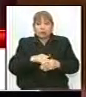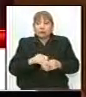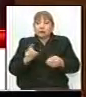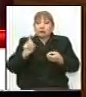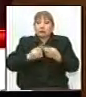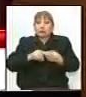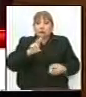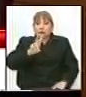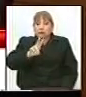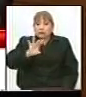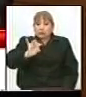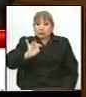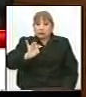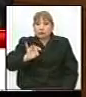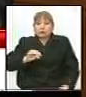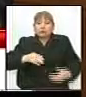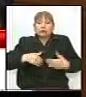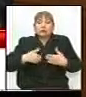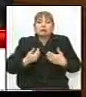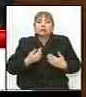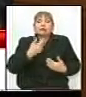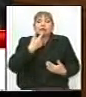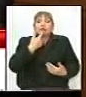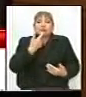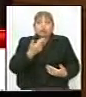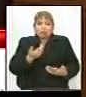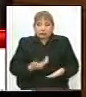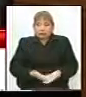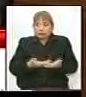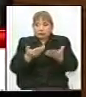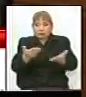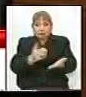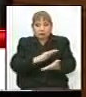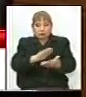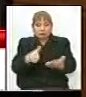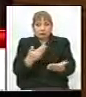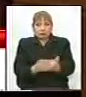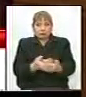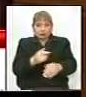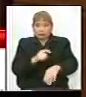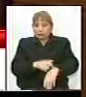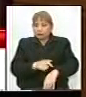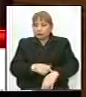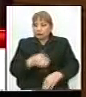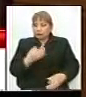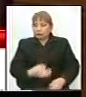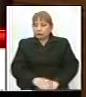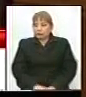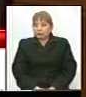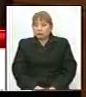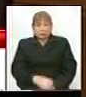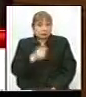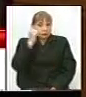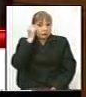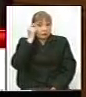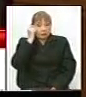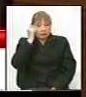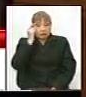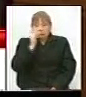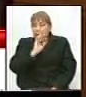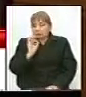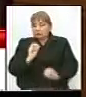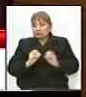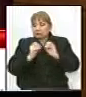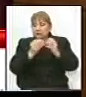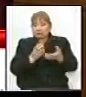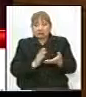el 28 todavía podía decirse que la OMPE podía entregarle todo lo que fuera en el plazo de 24 horas. Entiendo que no han entregado nada todavía.